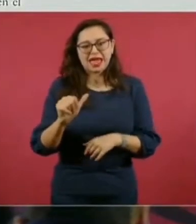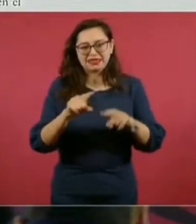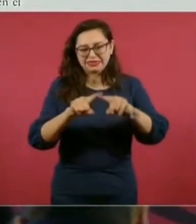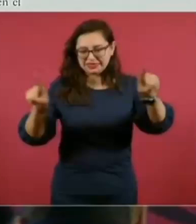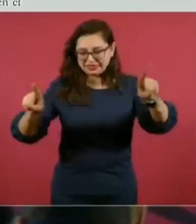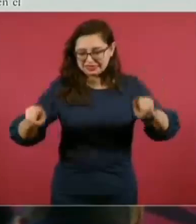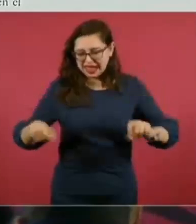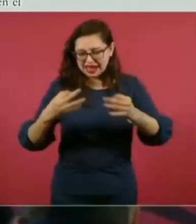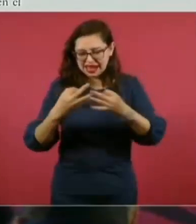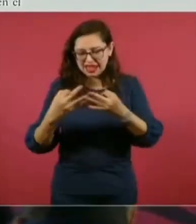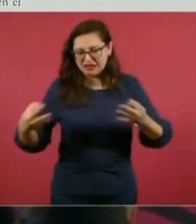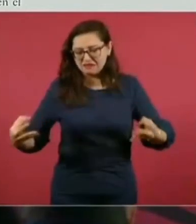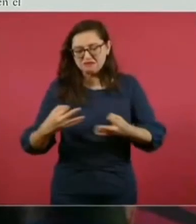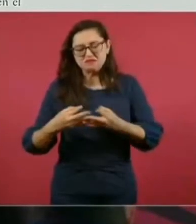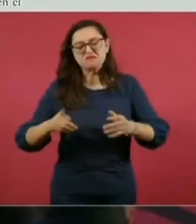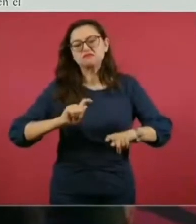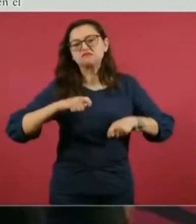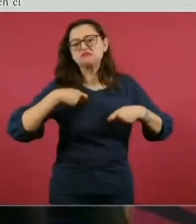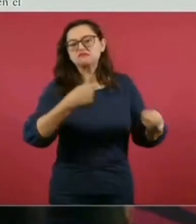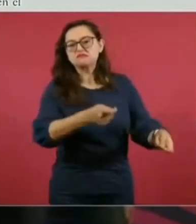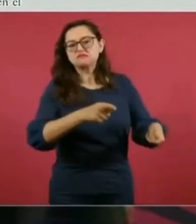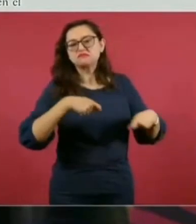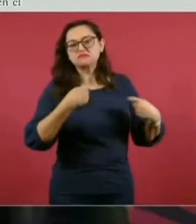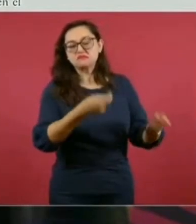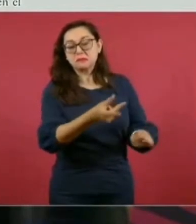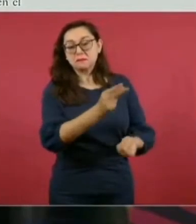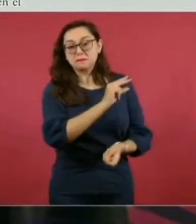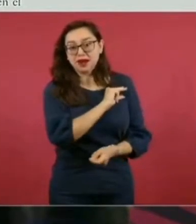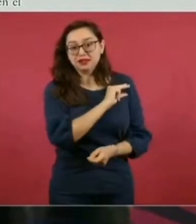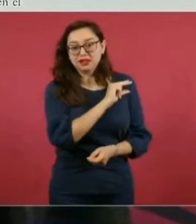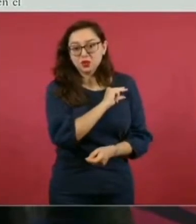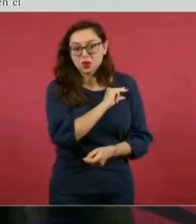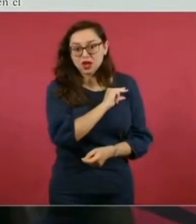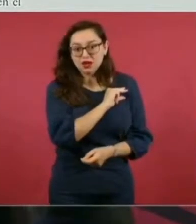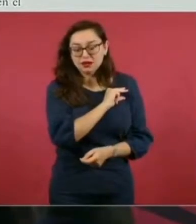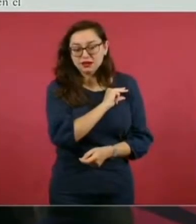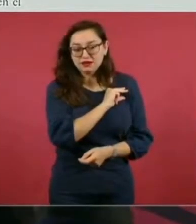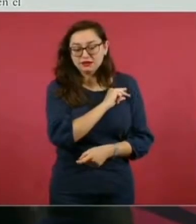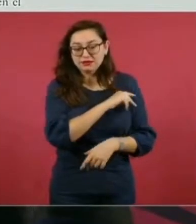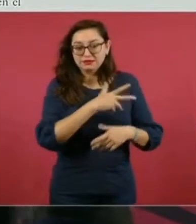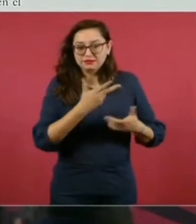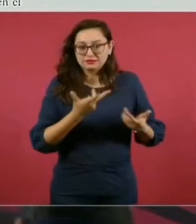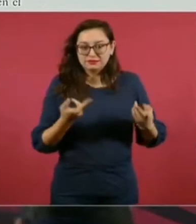Muchos ejidatarios, pequeños propietarios, ni siquiera